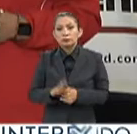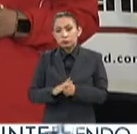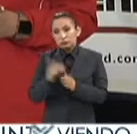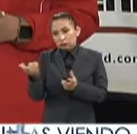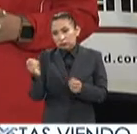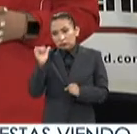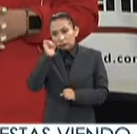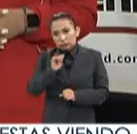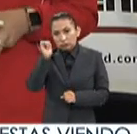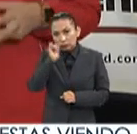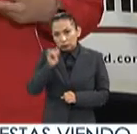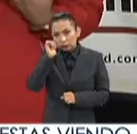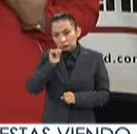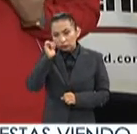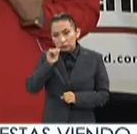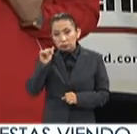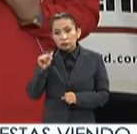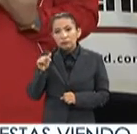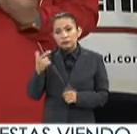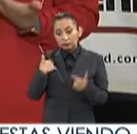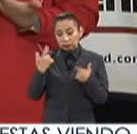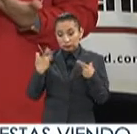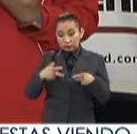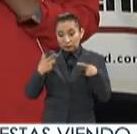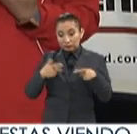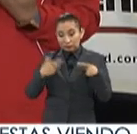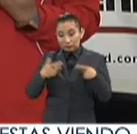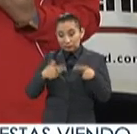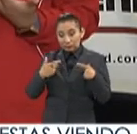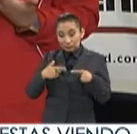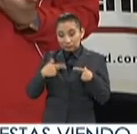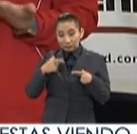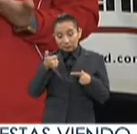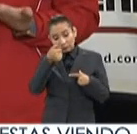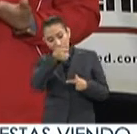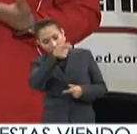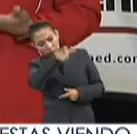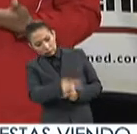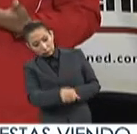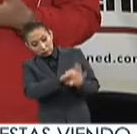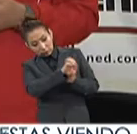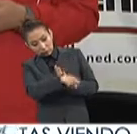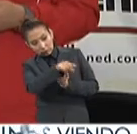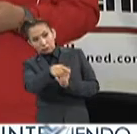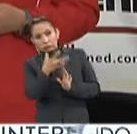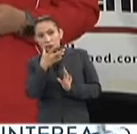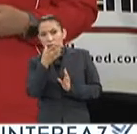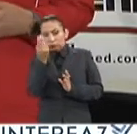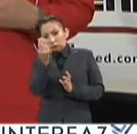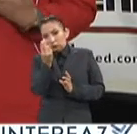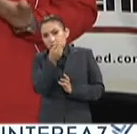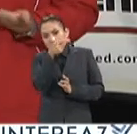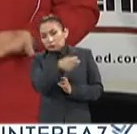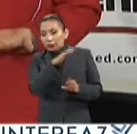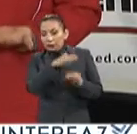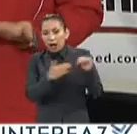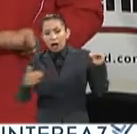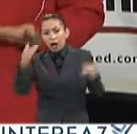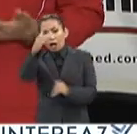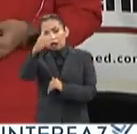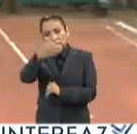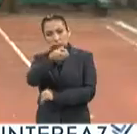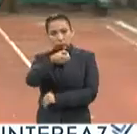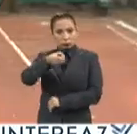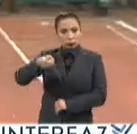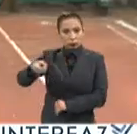porque finalmente, pues, una persona de esta índole requiere, pues, mucho más